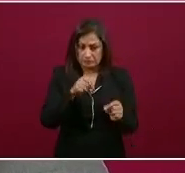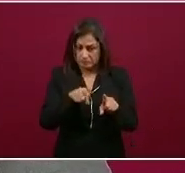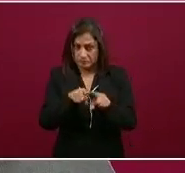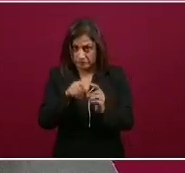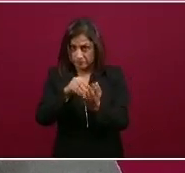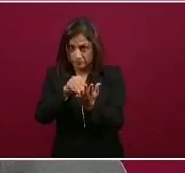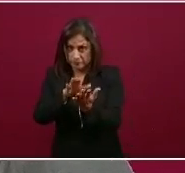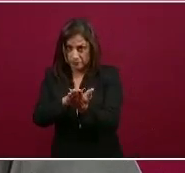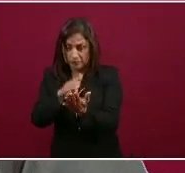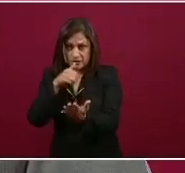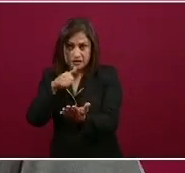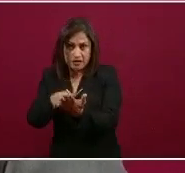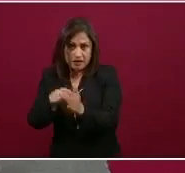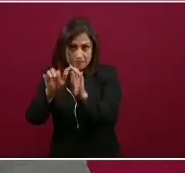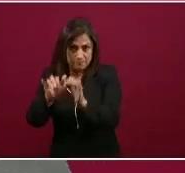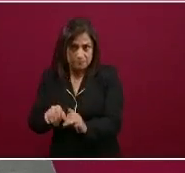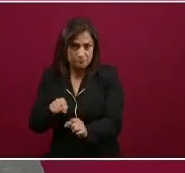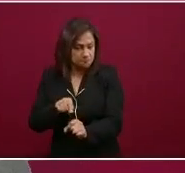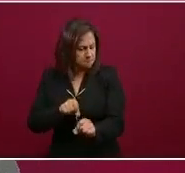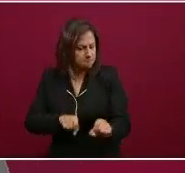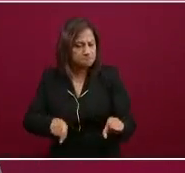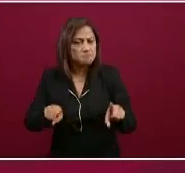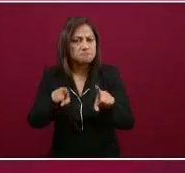se creó,